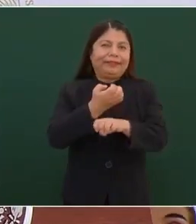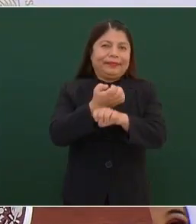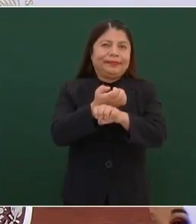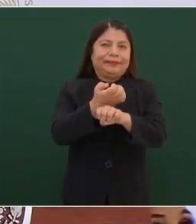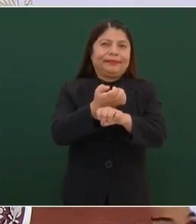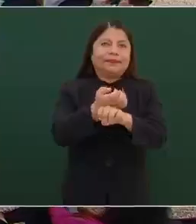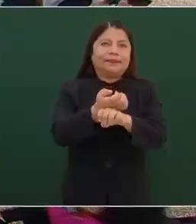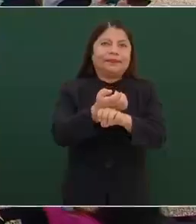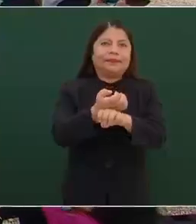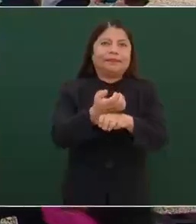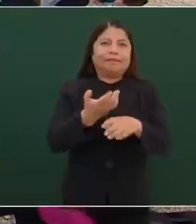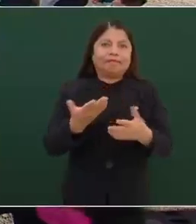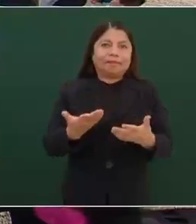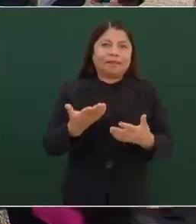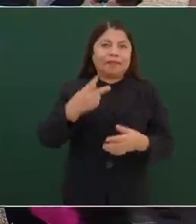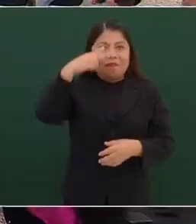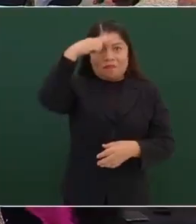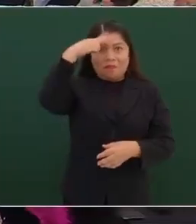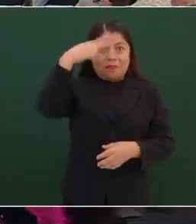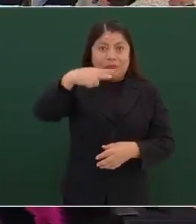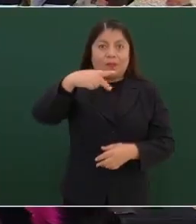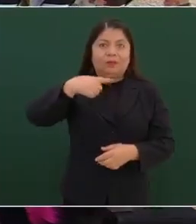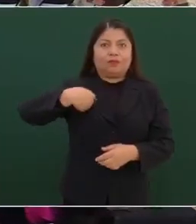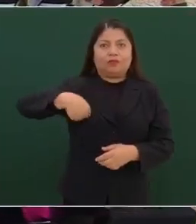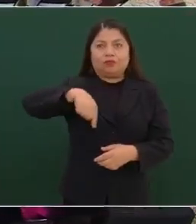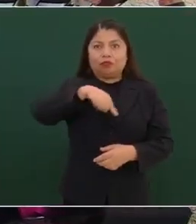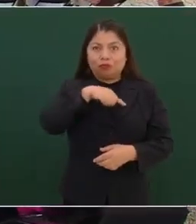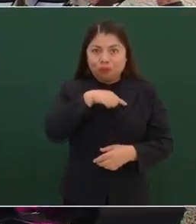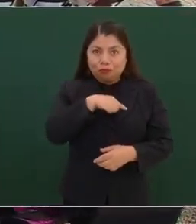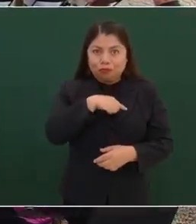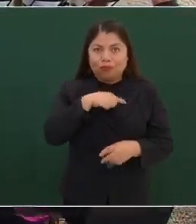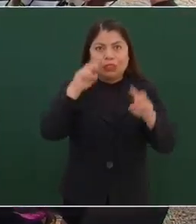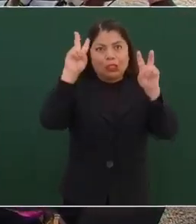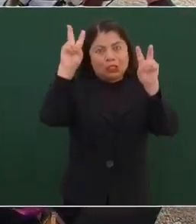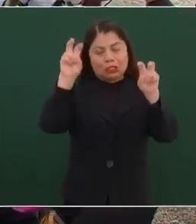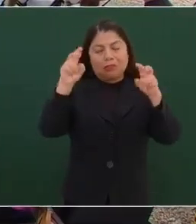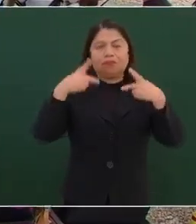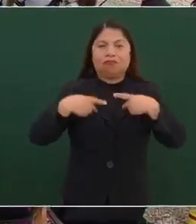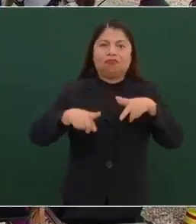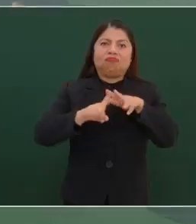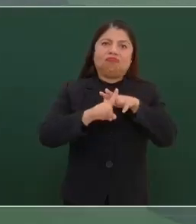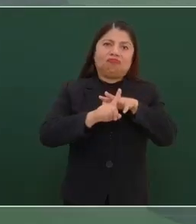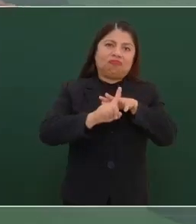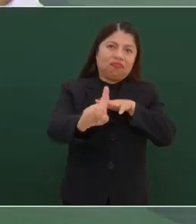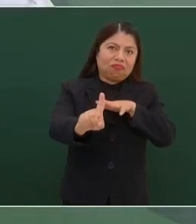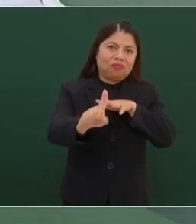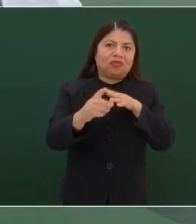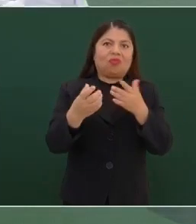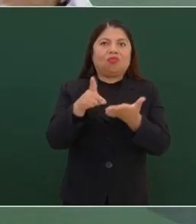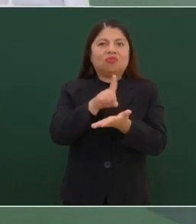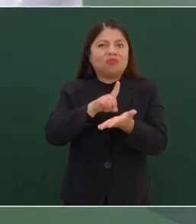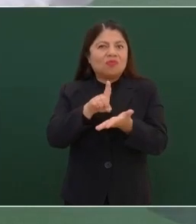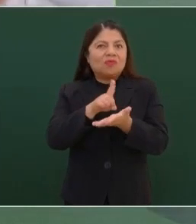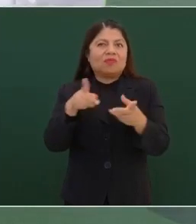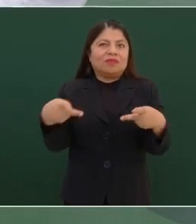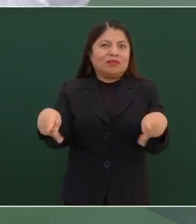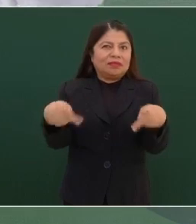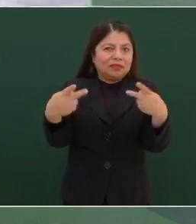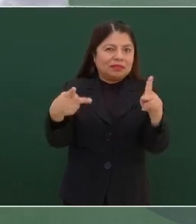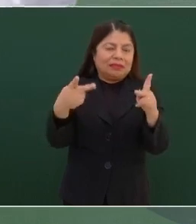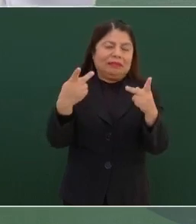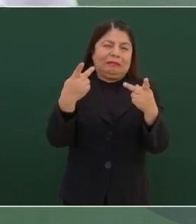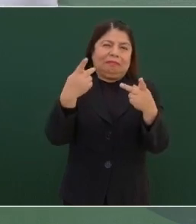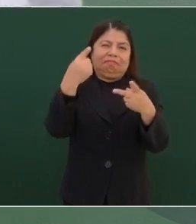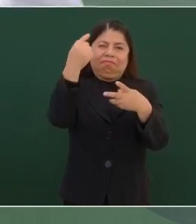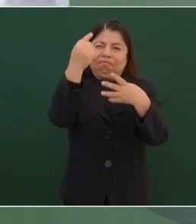tratando estos temas, el tema migratorio, el narcotráfico, y se va avanzando.